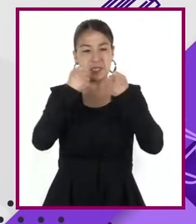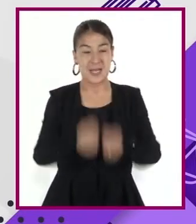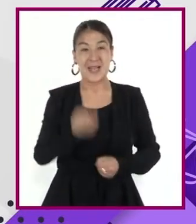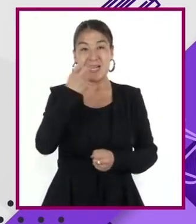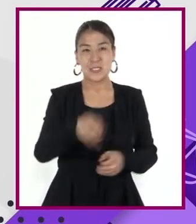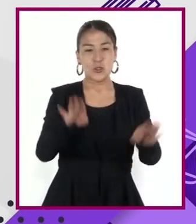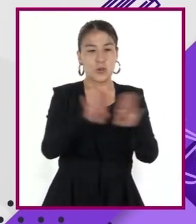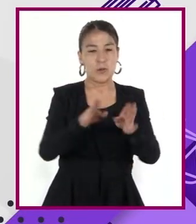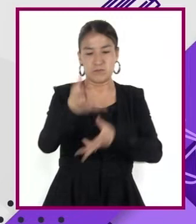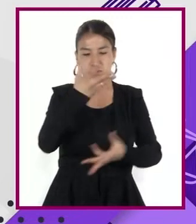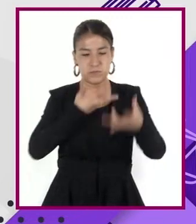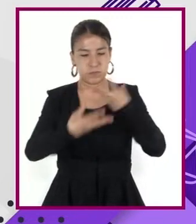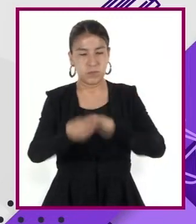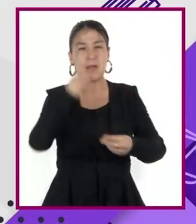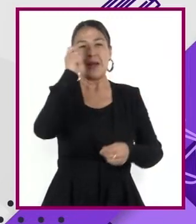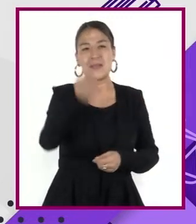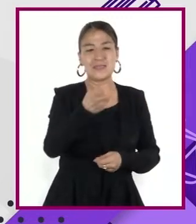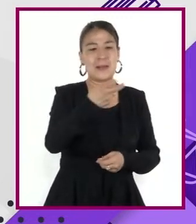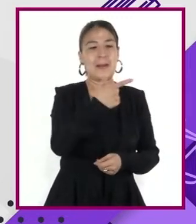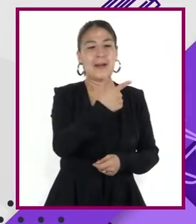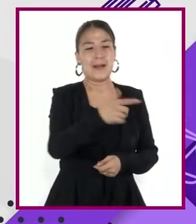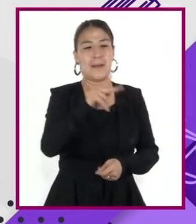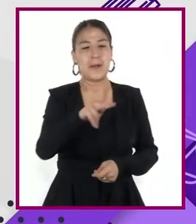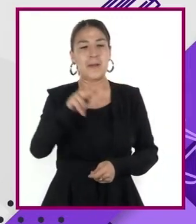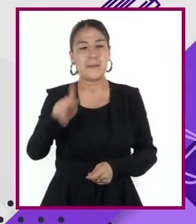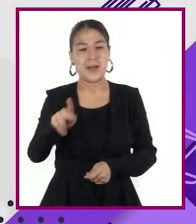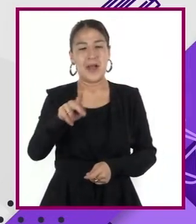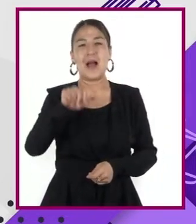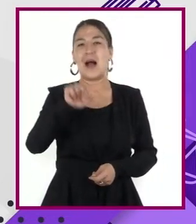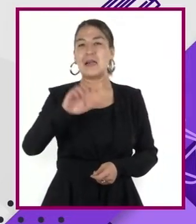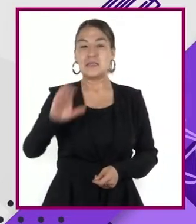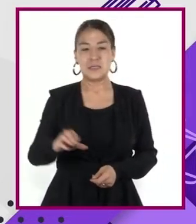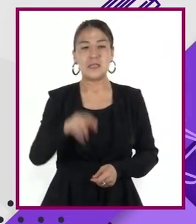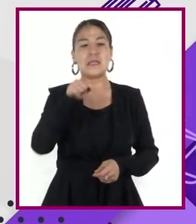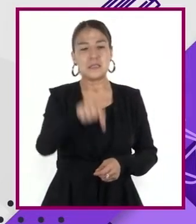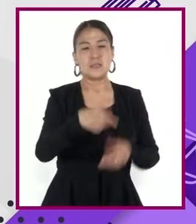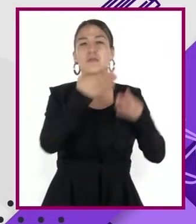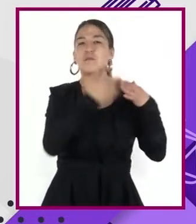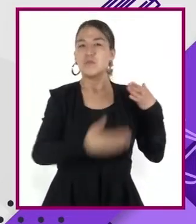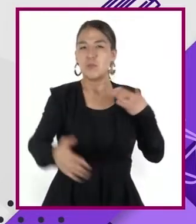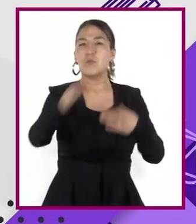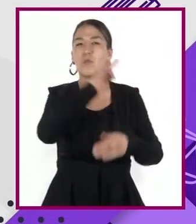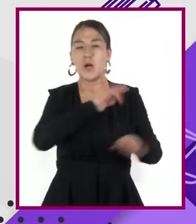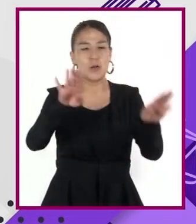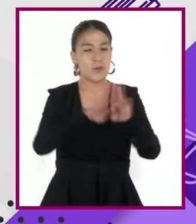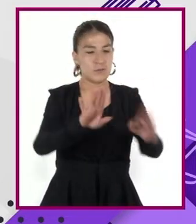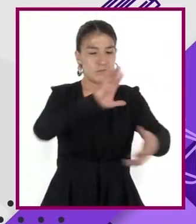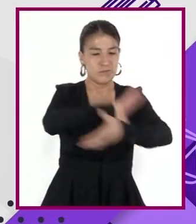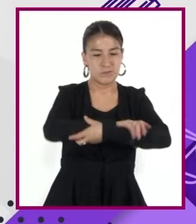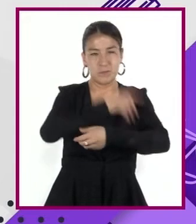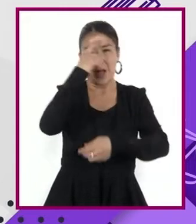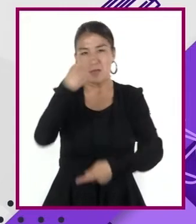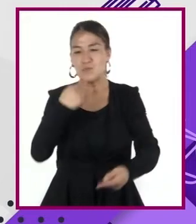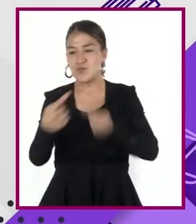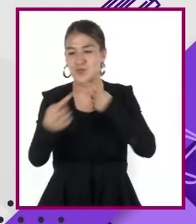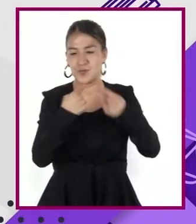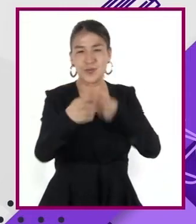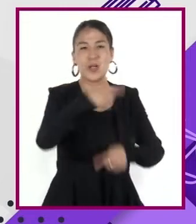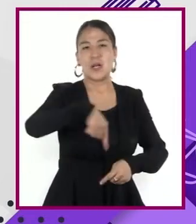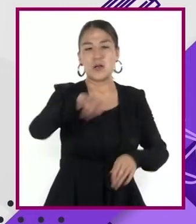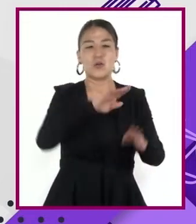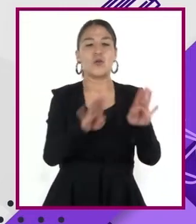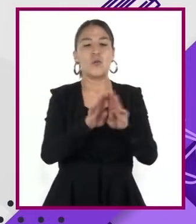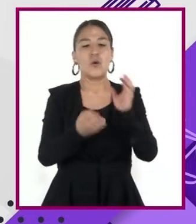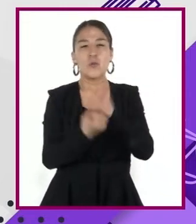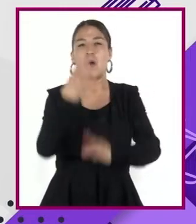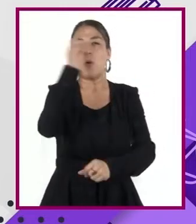era de cooperación con GPPAC generará nuevas sinergias y abrirá oportunidades para una